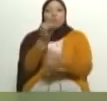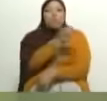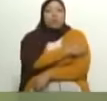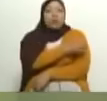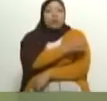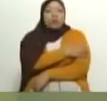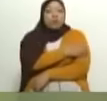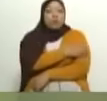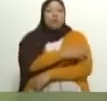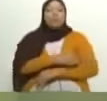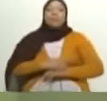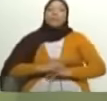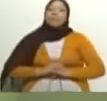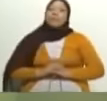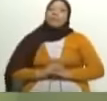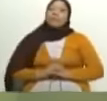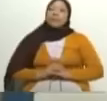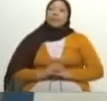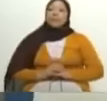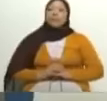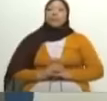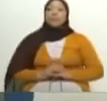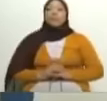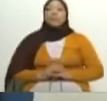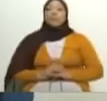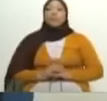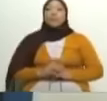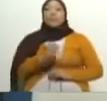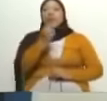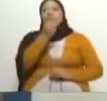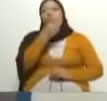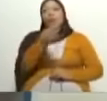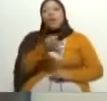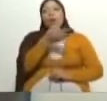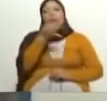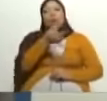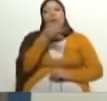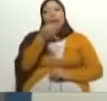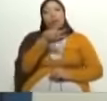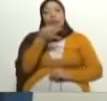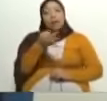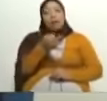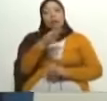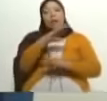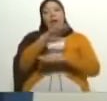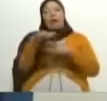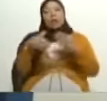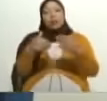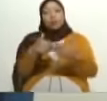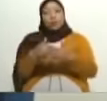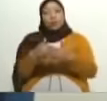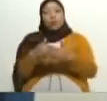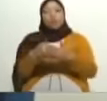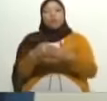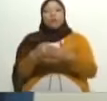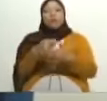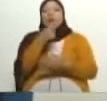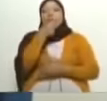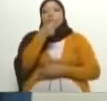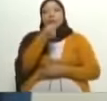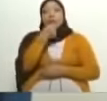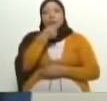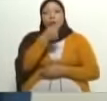blide escuchemos Bueno muy buenas tardes a todos los eh periodistas